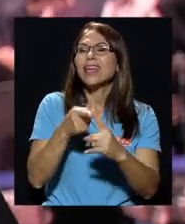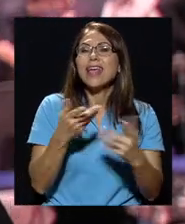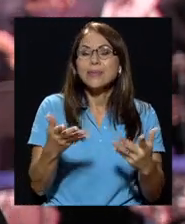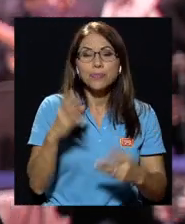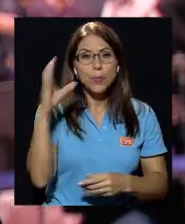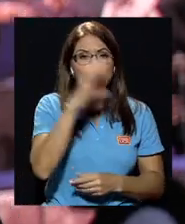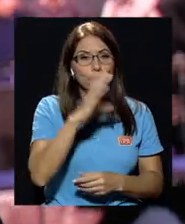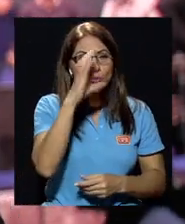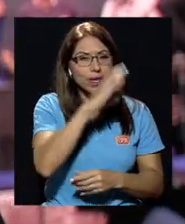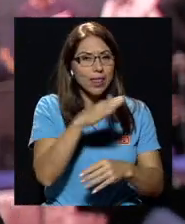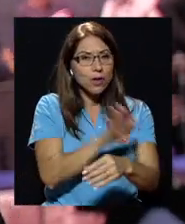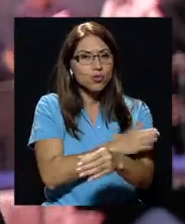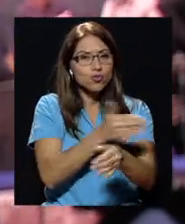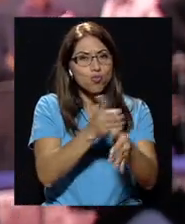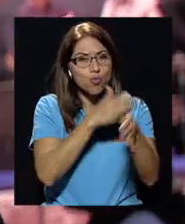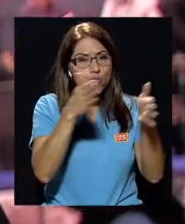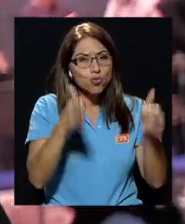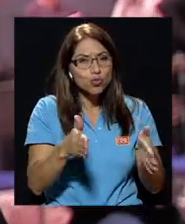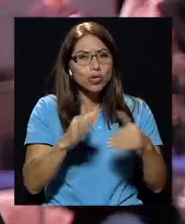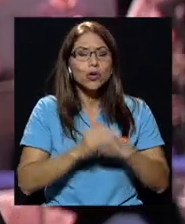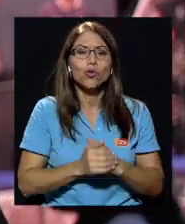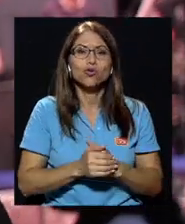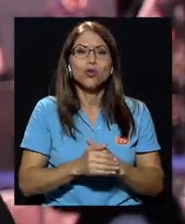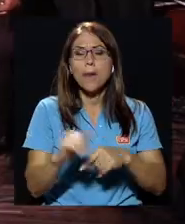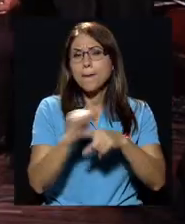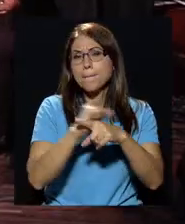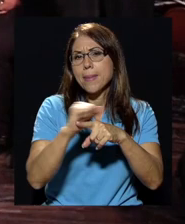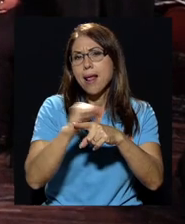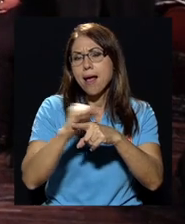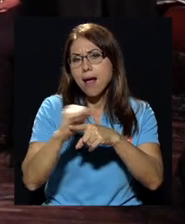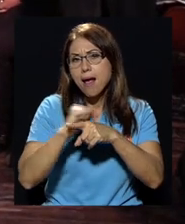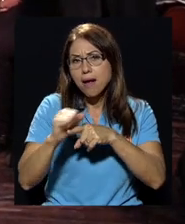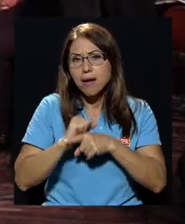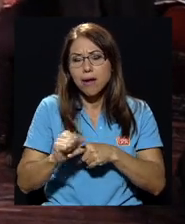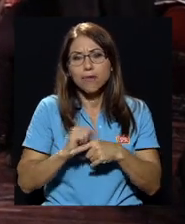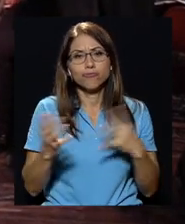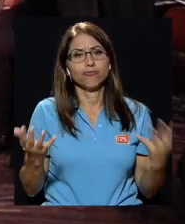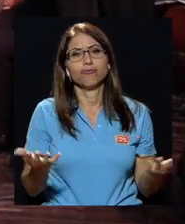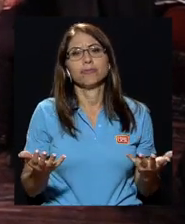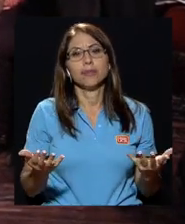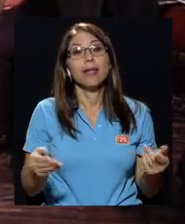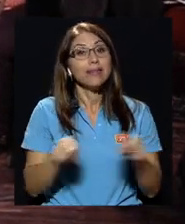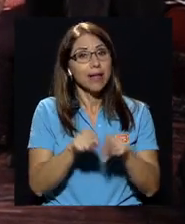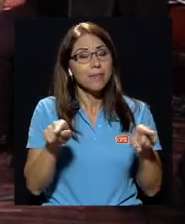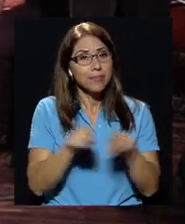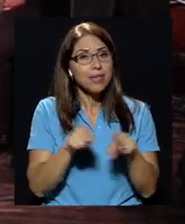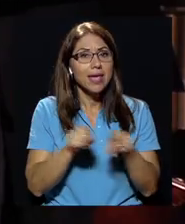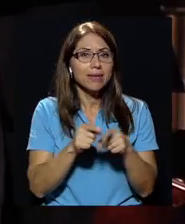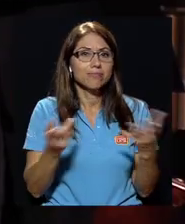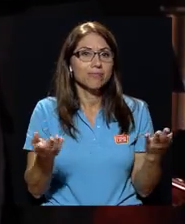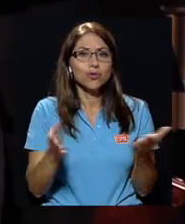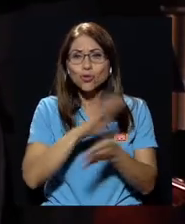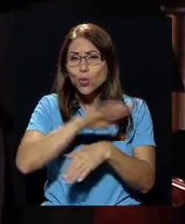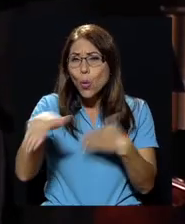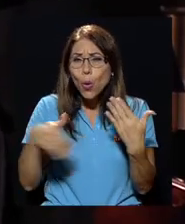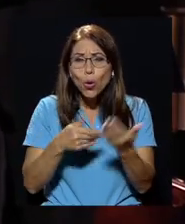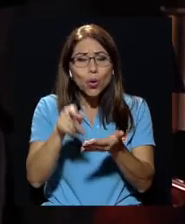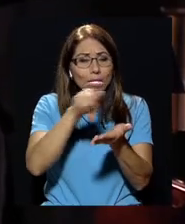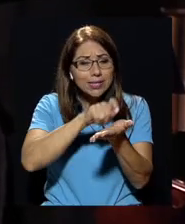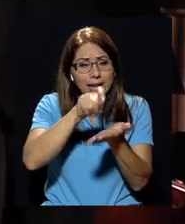músicos, planificar ensayos, por supuesto también la gestión de las partituras, todo lo que es la